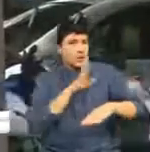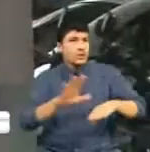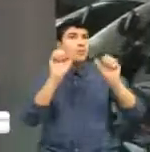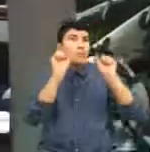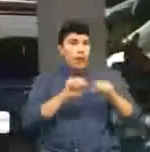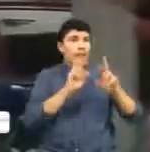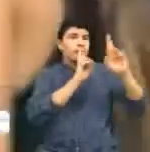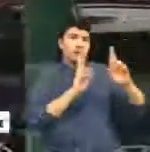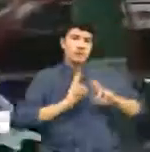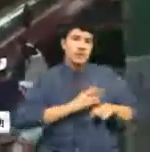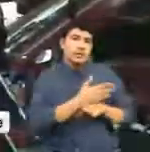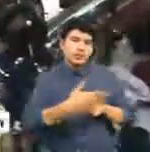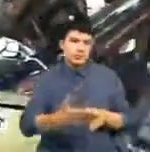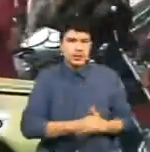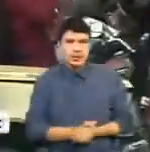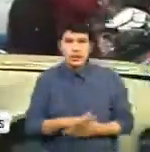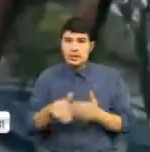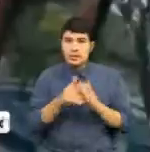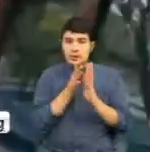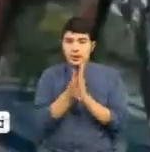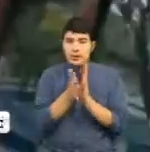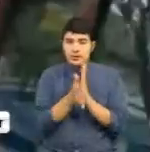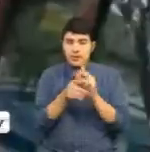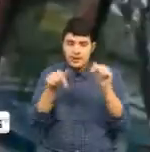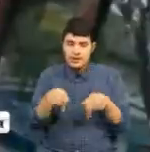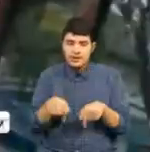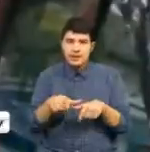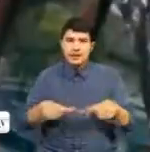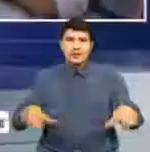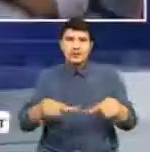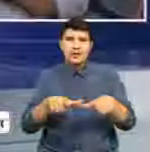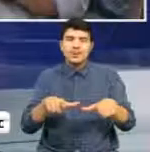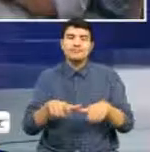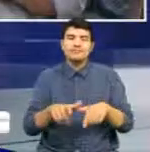eco en los próximos días. Esta es la información que registramos desde este punto de la